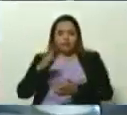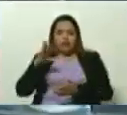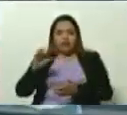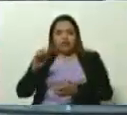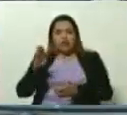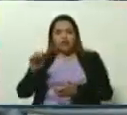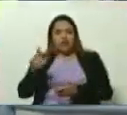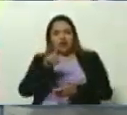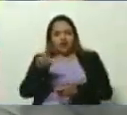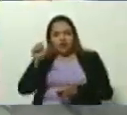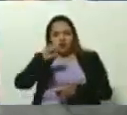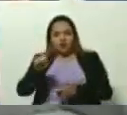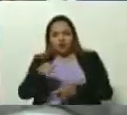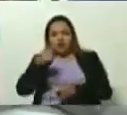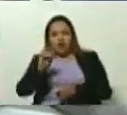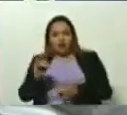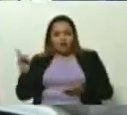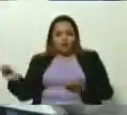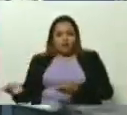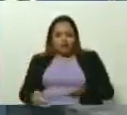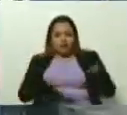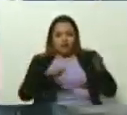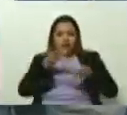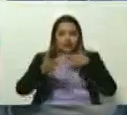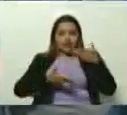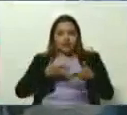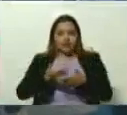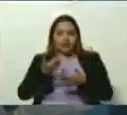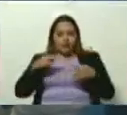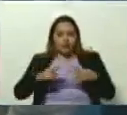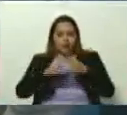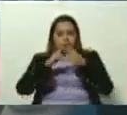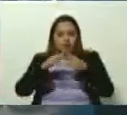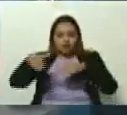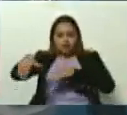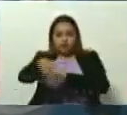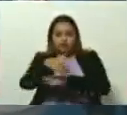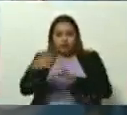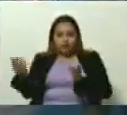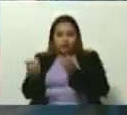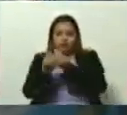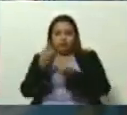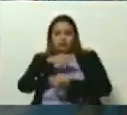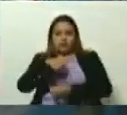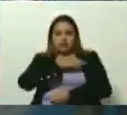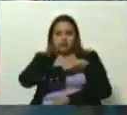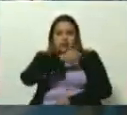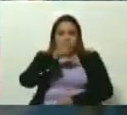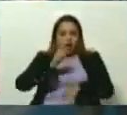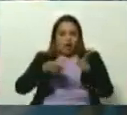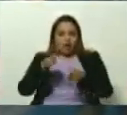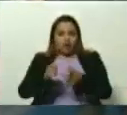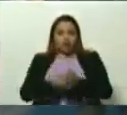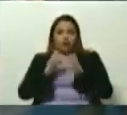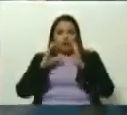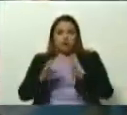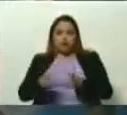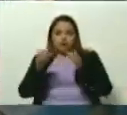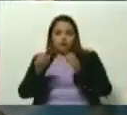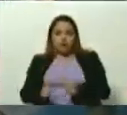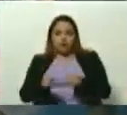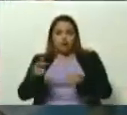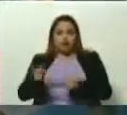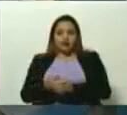Ceballos Ichazo, quien es el anfitrión de este evento, y se encuentra en uno de los pasillos junto a nosotros y los directores de algunos de los principales cuerpos de seguridad del